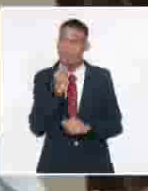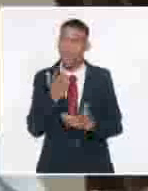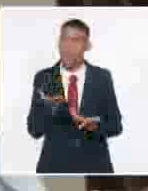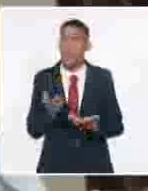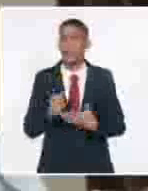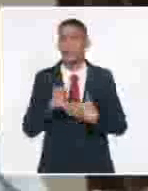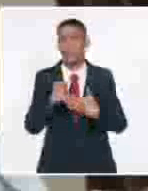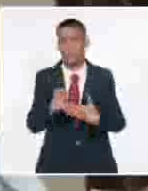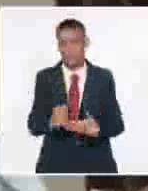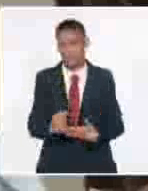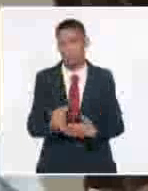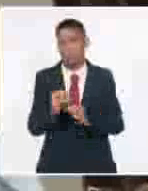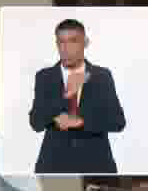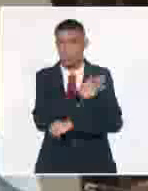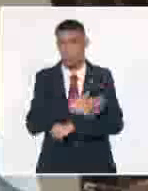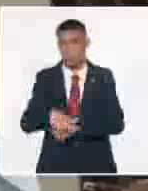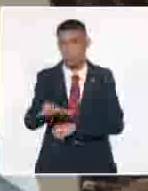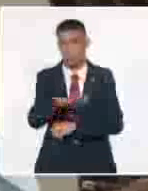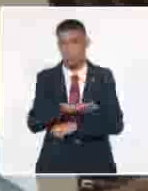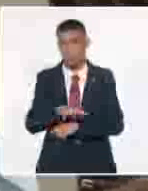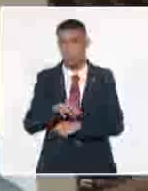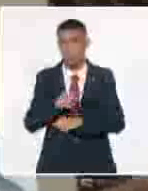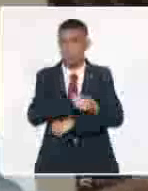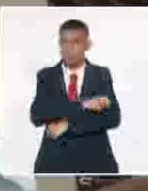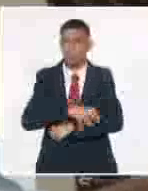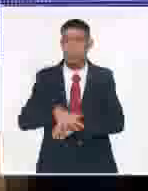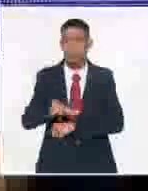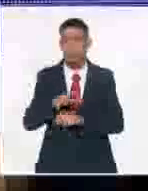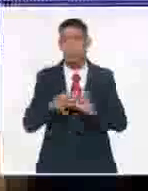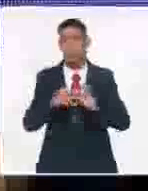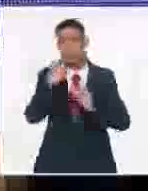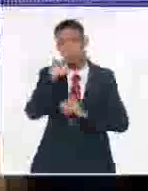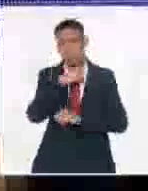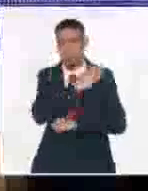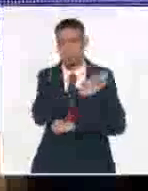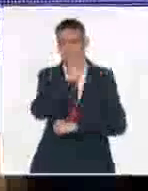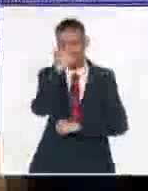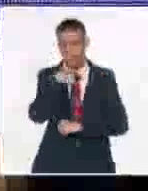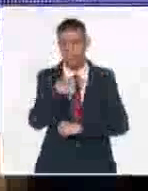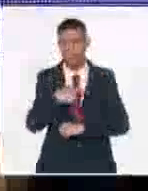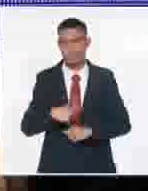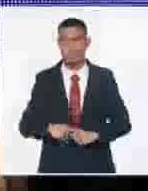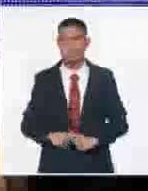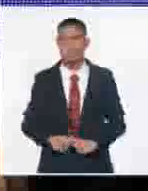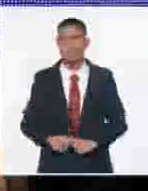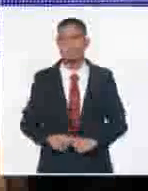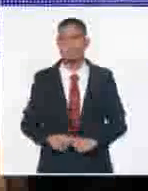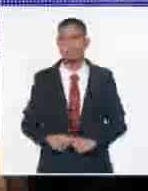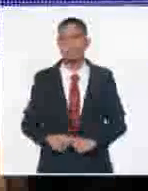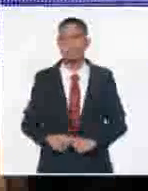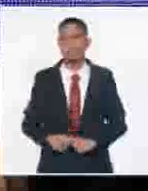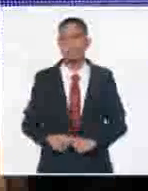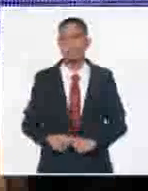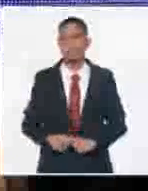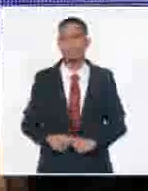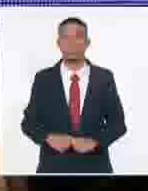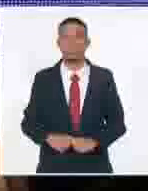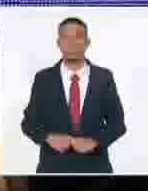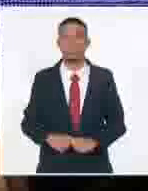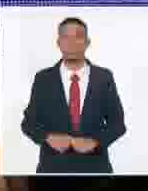hacer llegar ayuda a la población civil de Gaza bajo